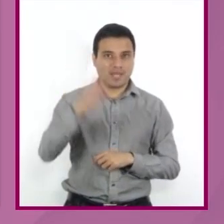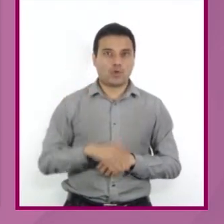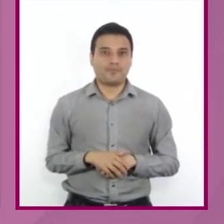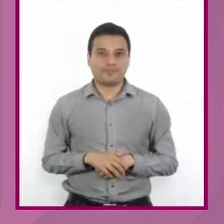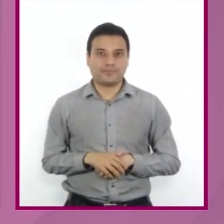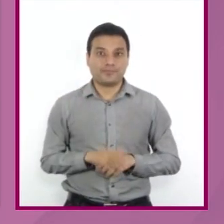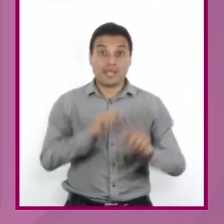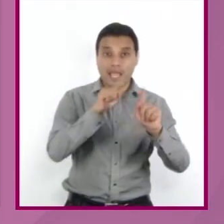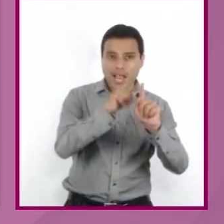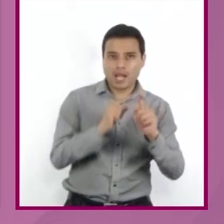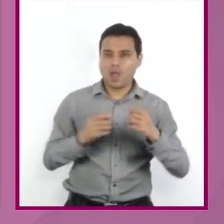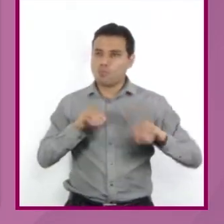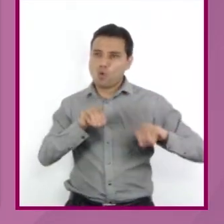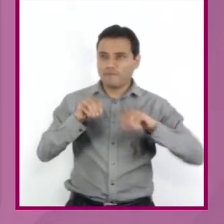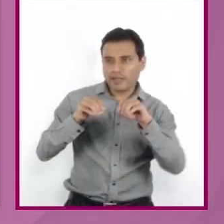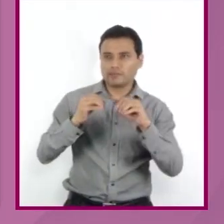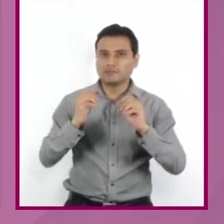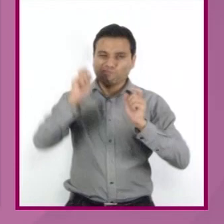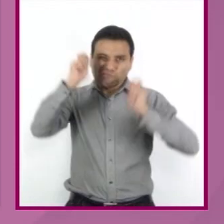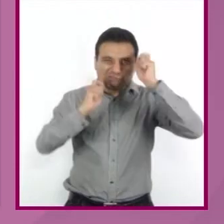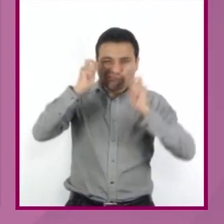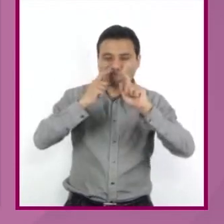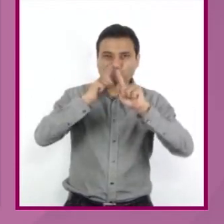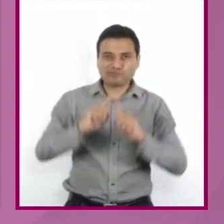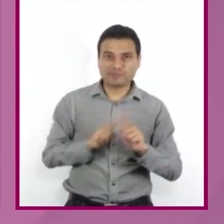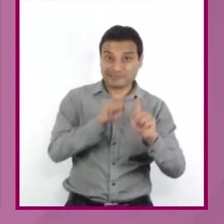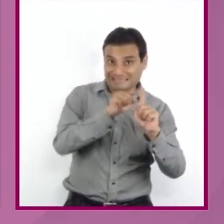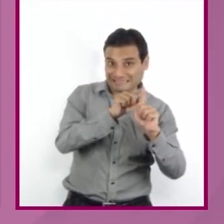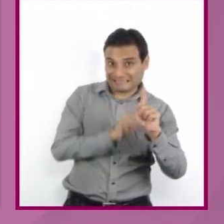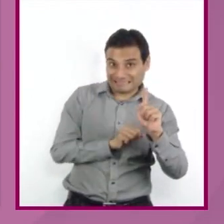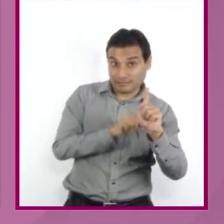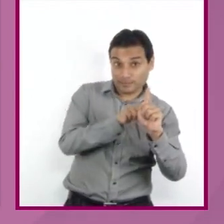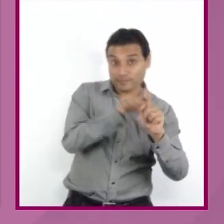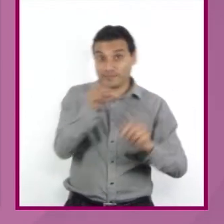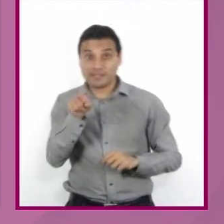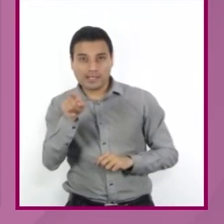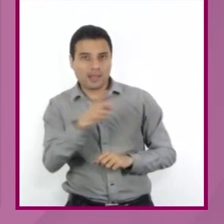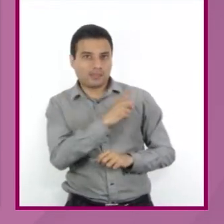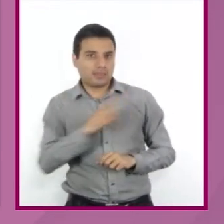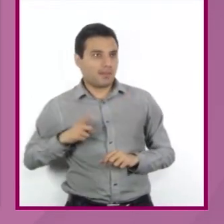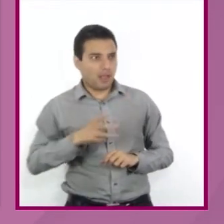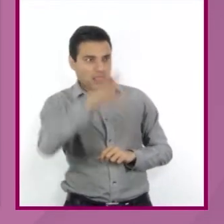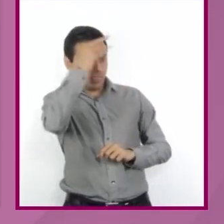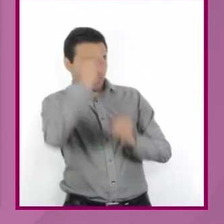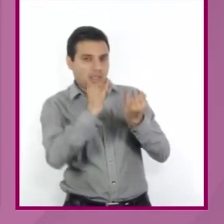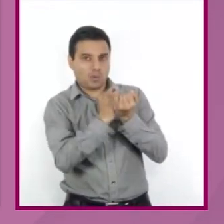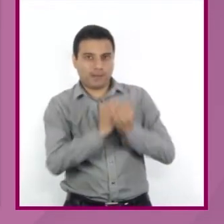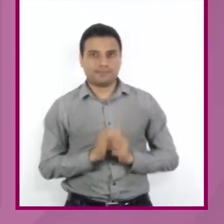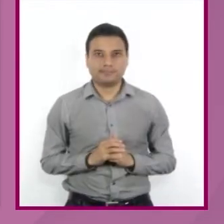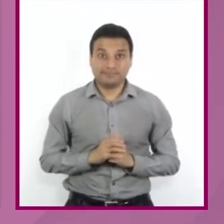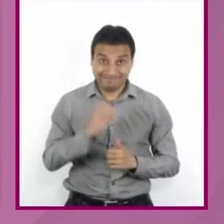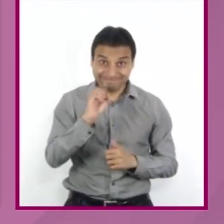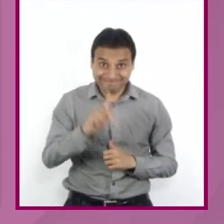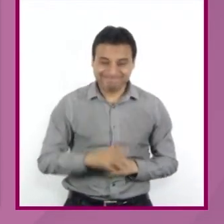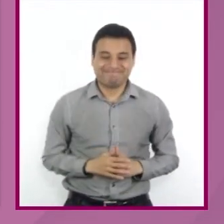se moverá al ritmo de la música y el reflejo seguirá cada uno de los movimientos.